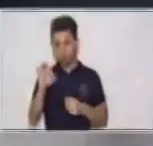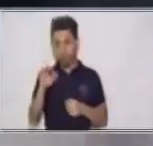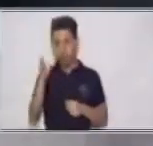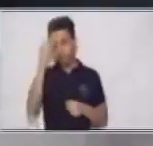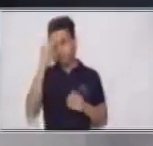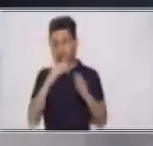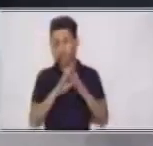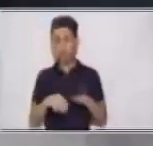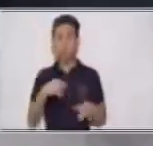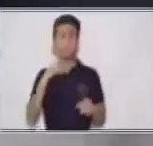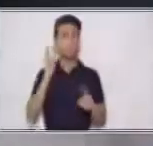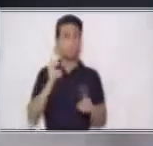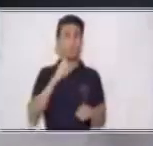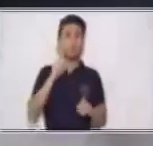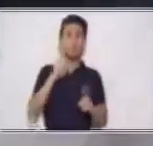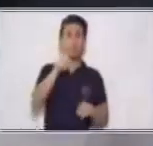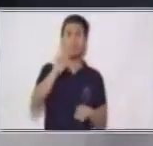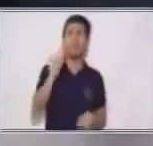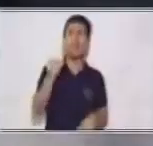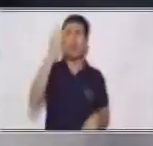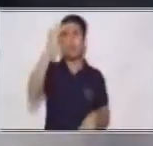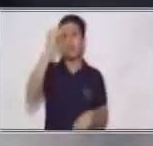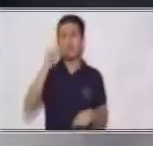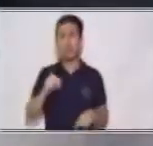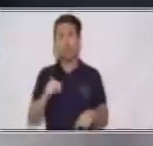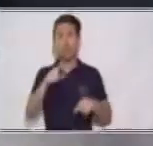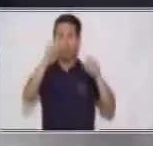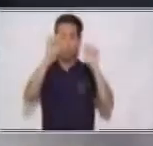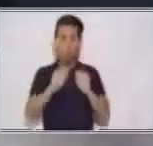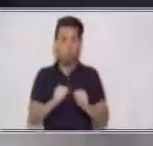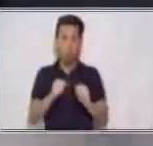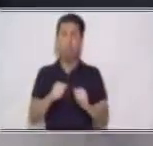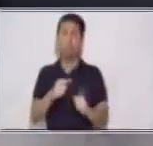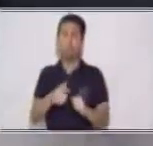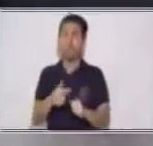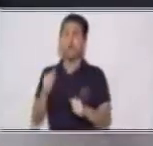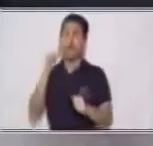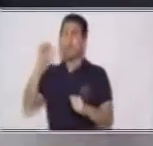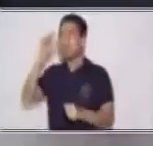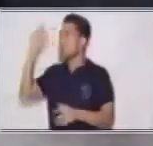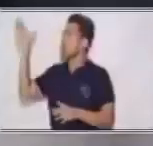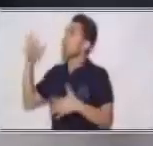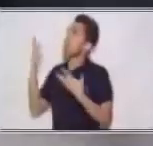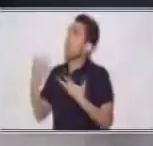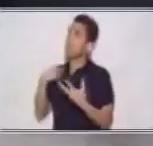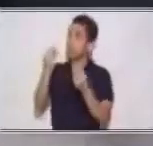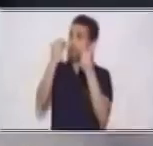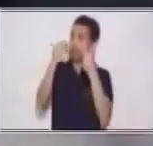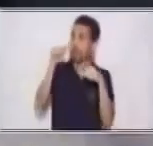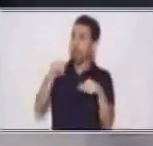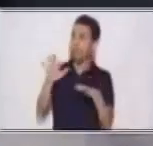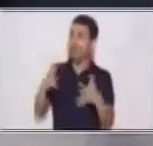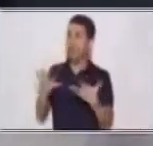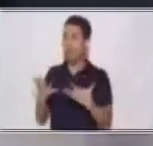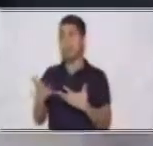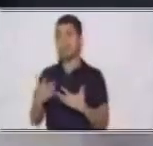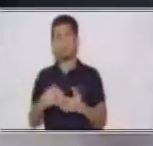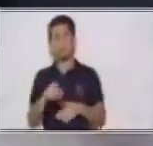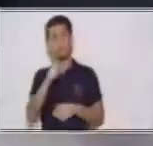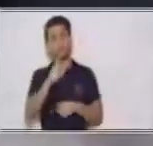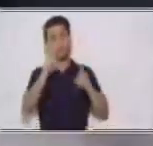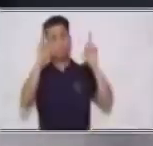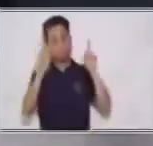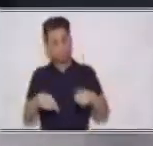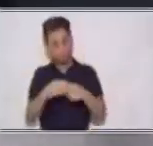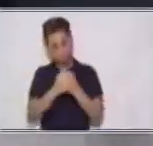¿qué aprendieron hoy? Y lo pueden compartir con un adulto que esté en su casa. Les recuerdo por favor que se laven bien sus